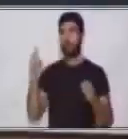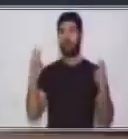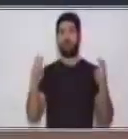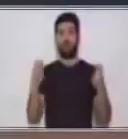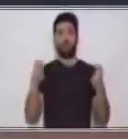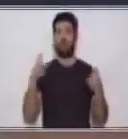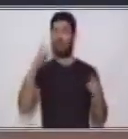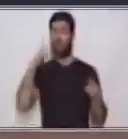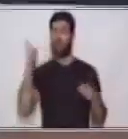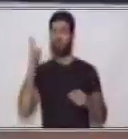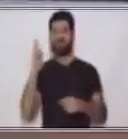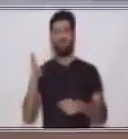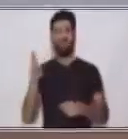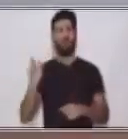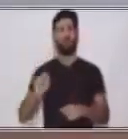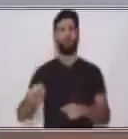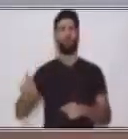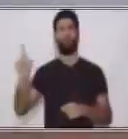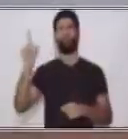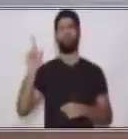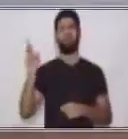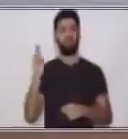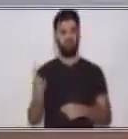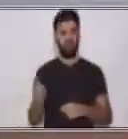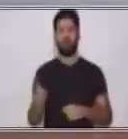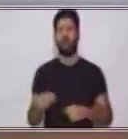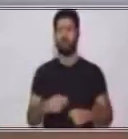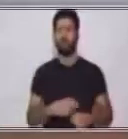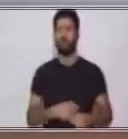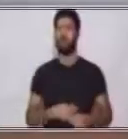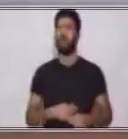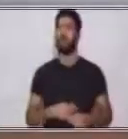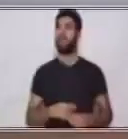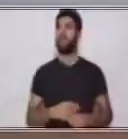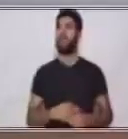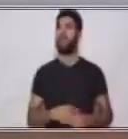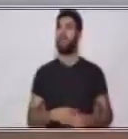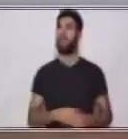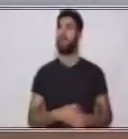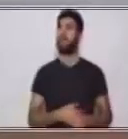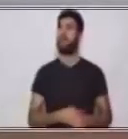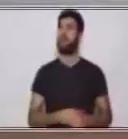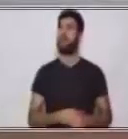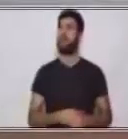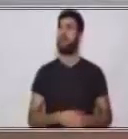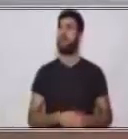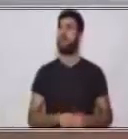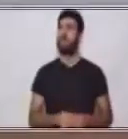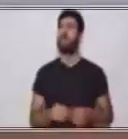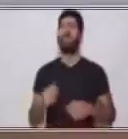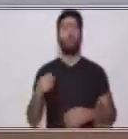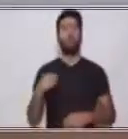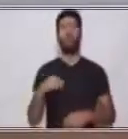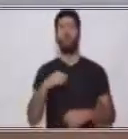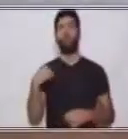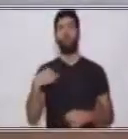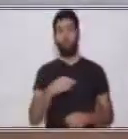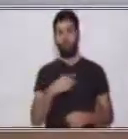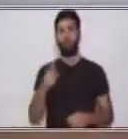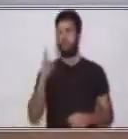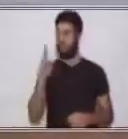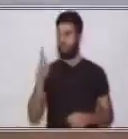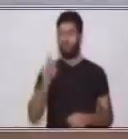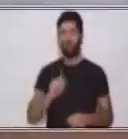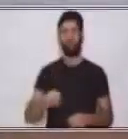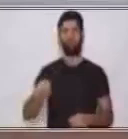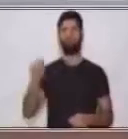muy sonado. Desde que nosotros podemos tener conciencia, siempre hemos escuchado a través de nuestro ámbito